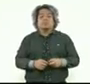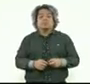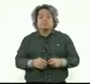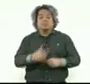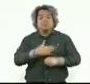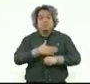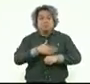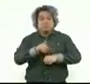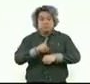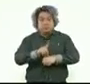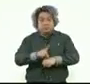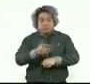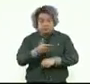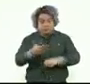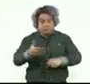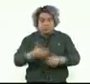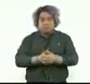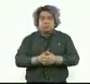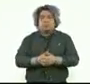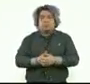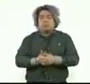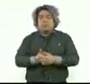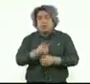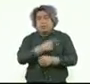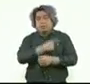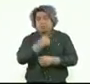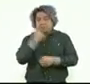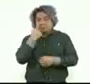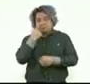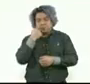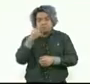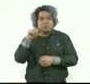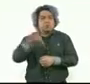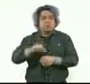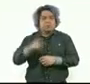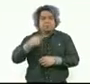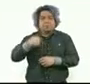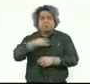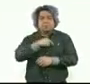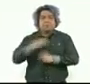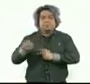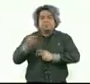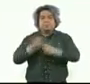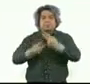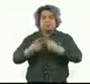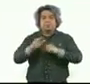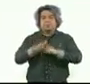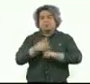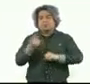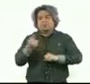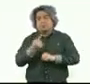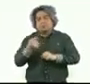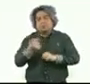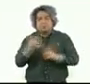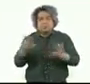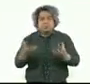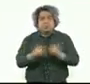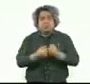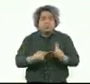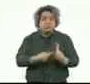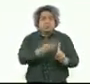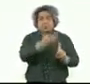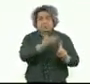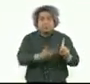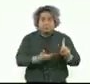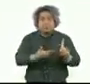Buenos días. Miren, nos reúne aquí hoy con la jefa de